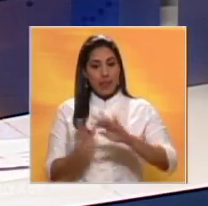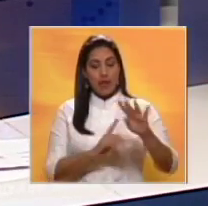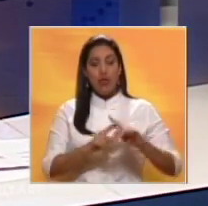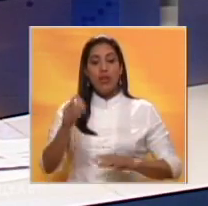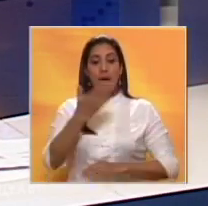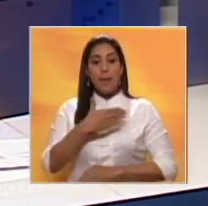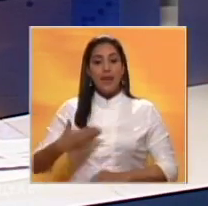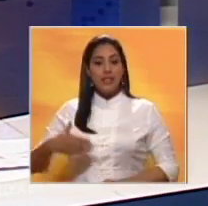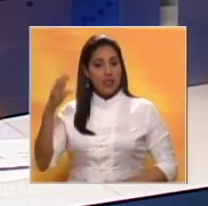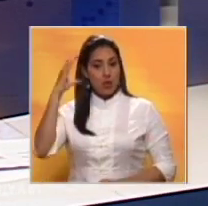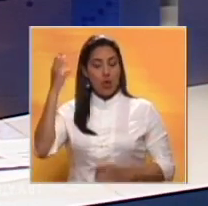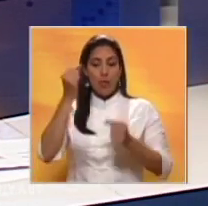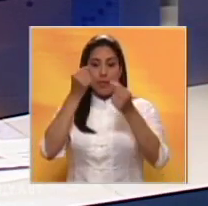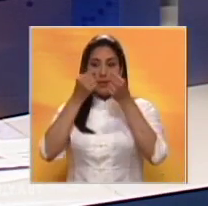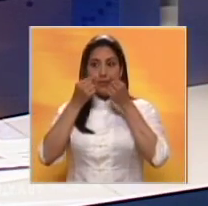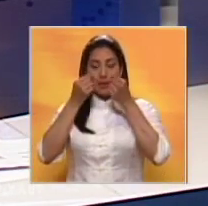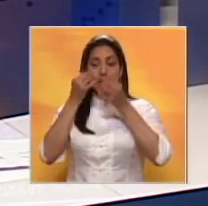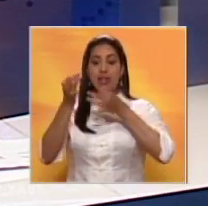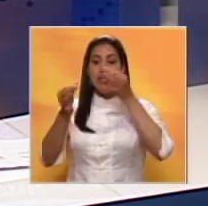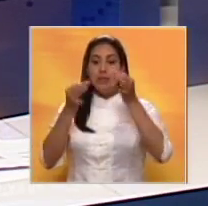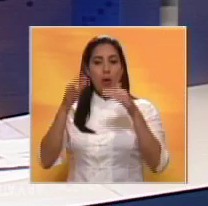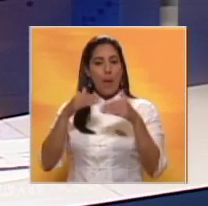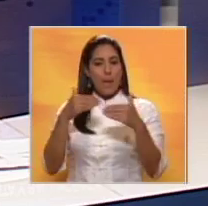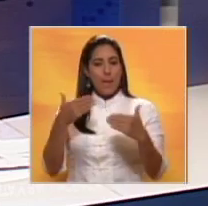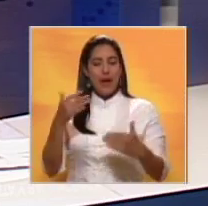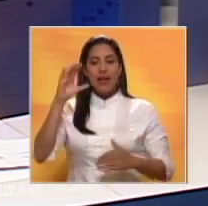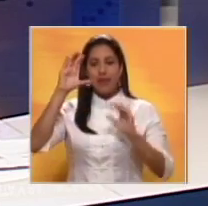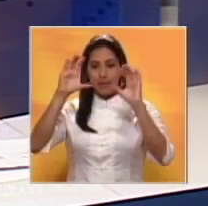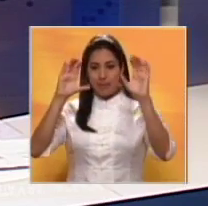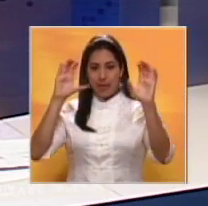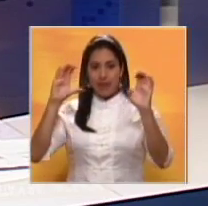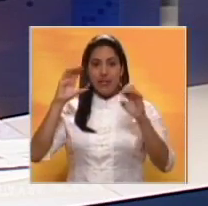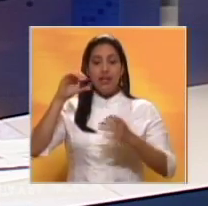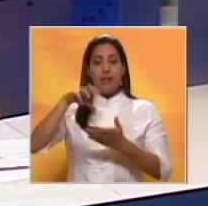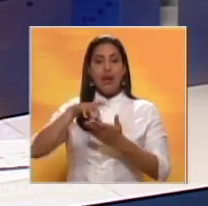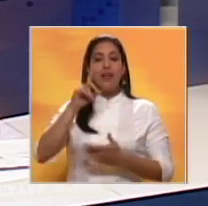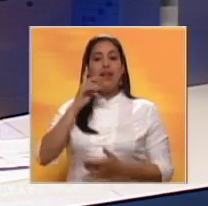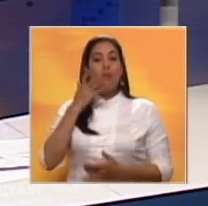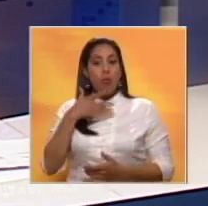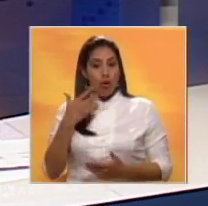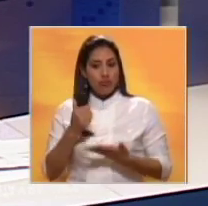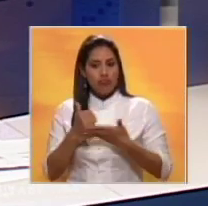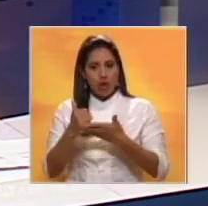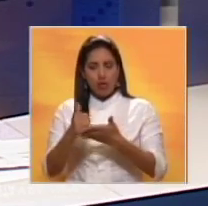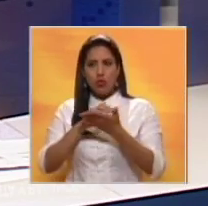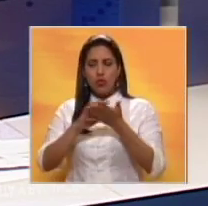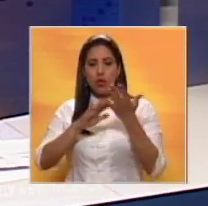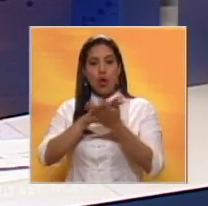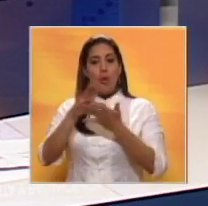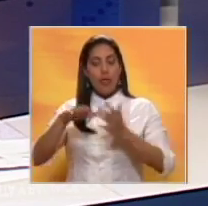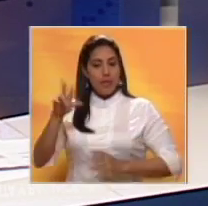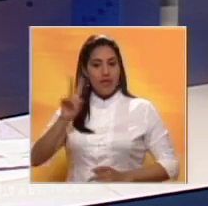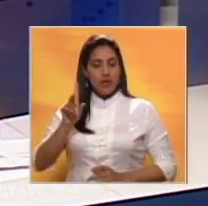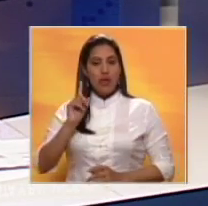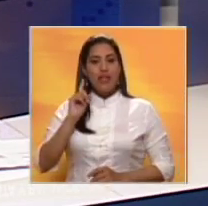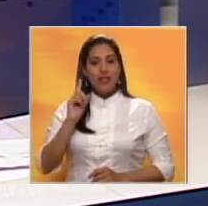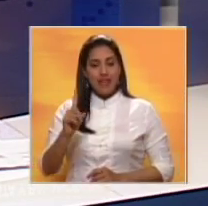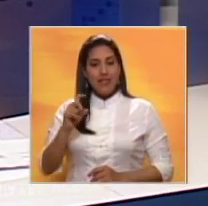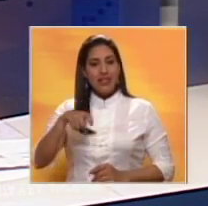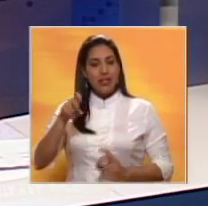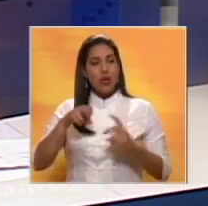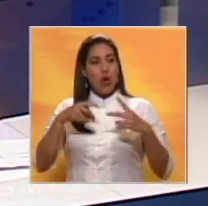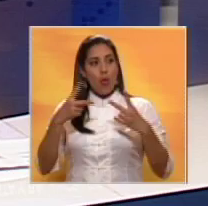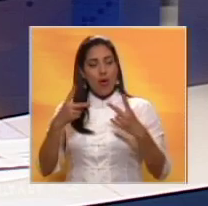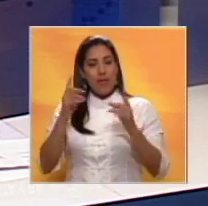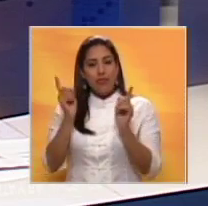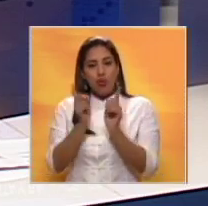presidente de Colombia, Juan Manuel Santos, expresó que para los países de la región puedan ayudar a solventar la situación de Venezuela, se requiere